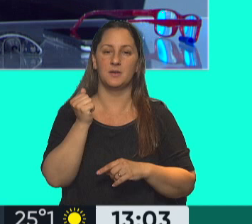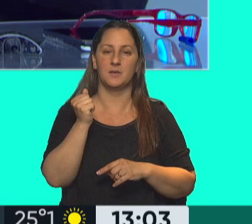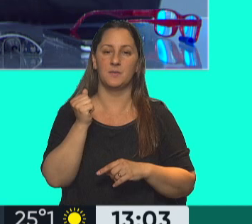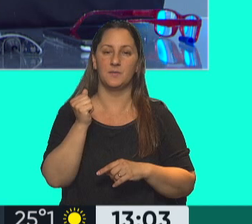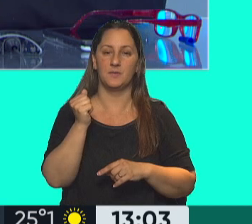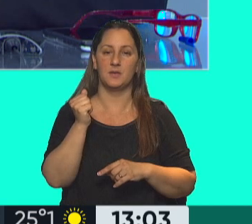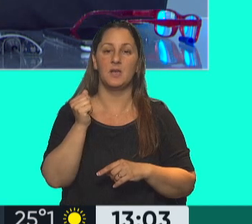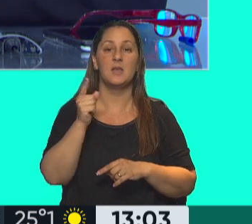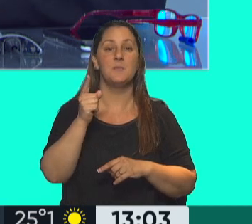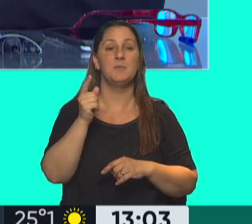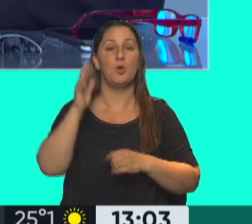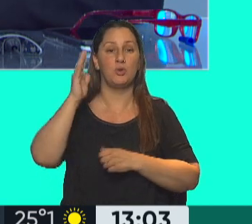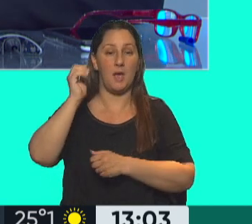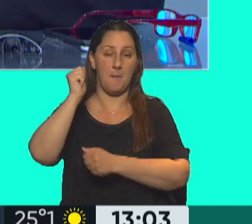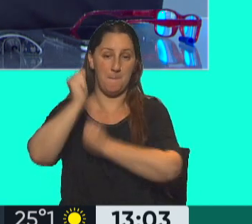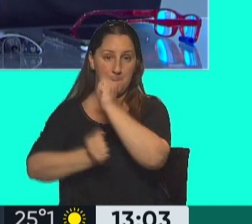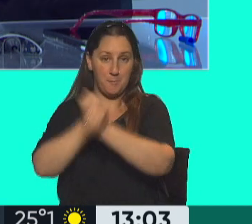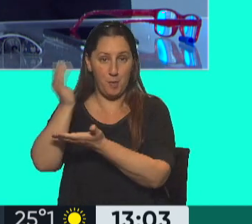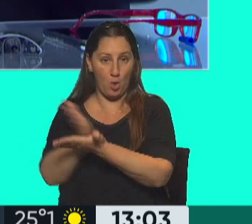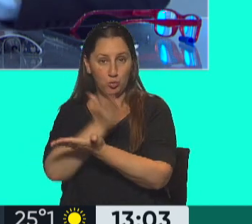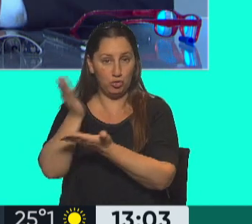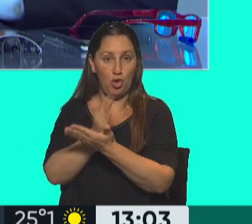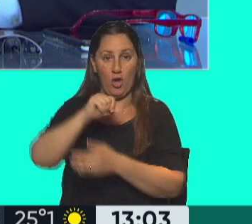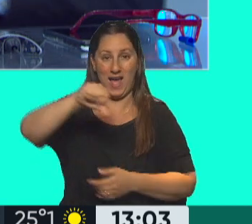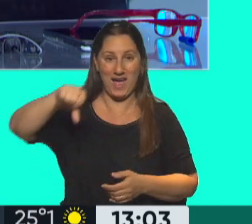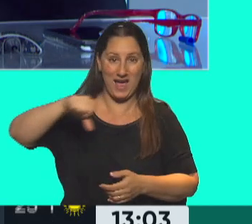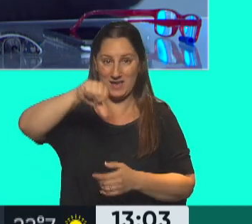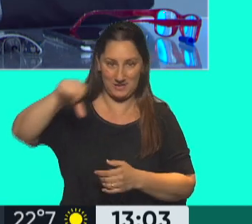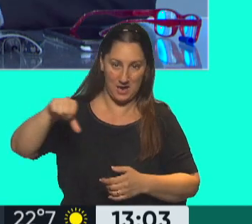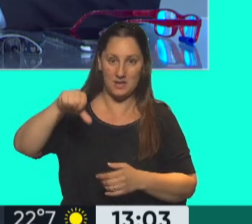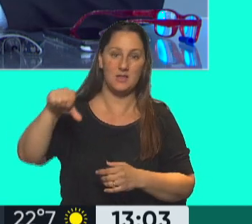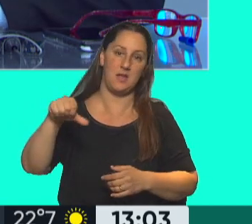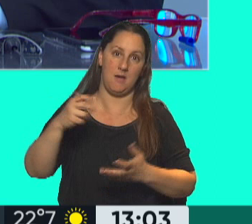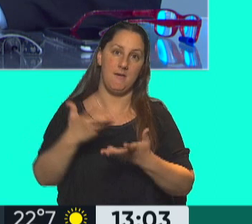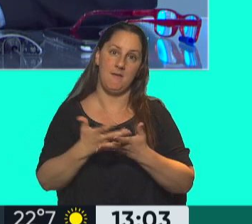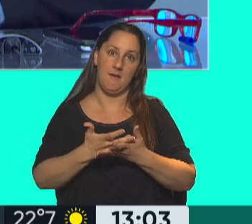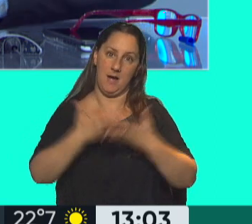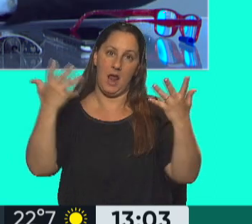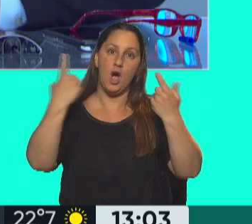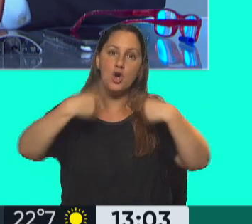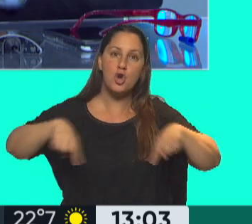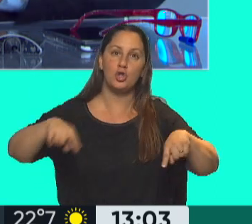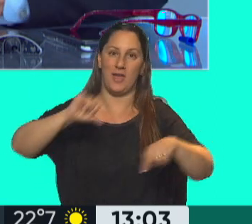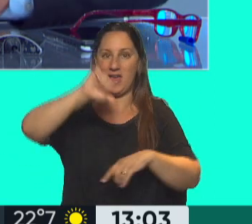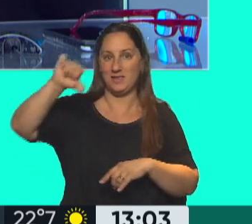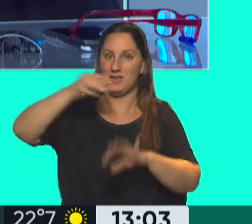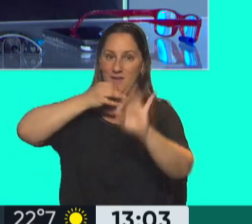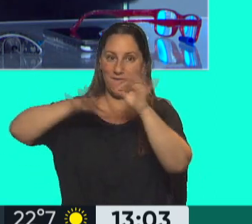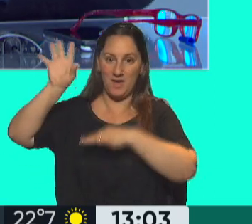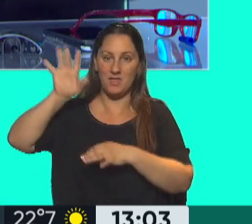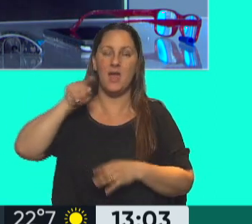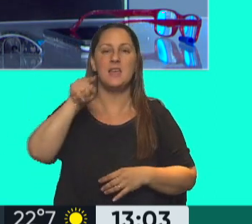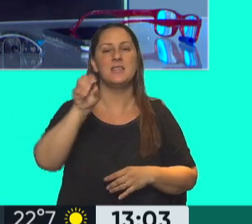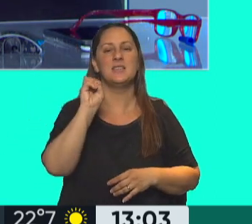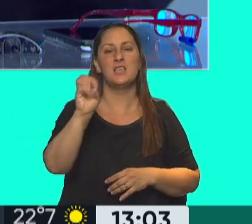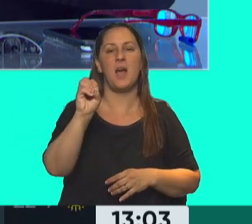Cuando se realiza la producción de aceite, con lo cual ya estamos dando otro dato, es una gran productora y exportadora de aceite, se hace lo que